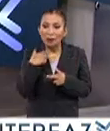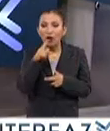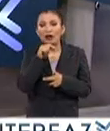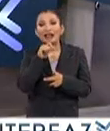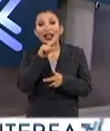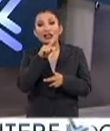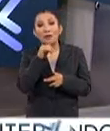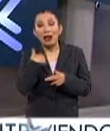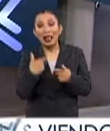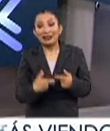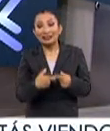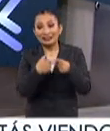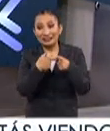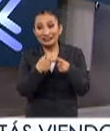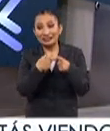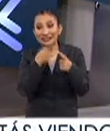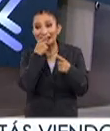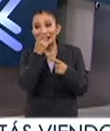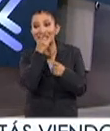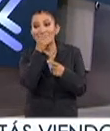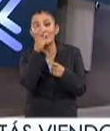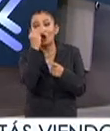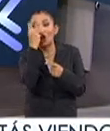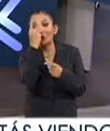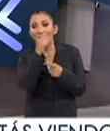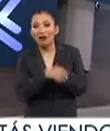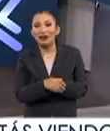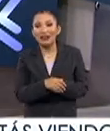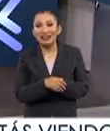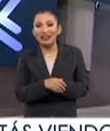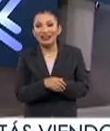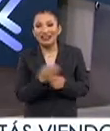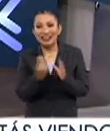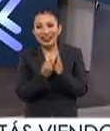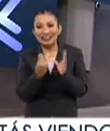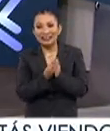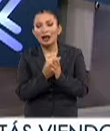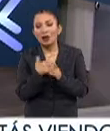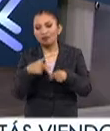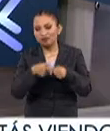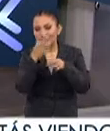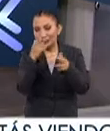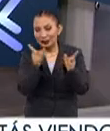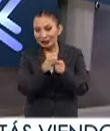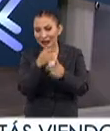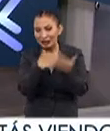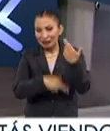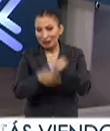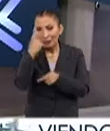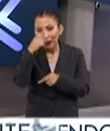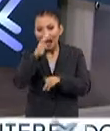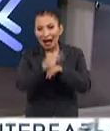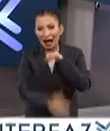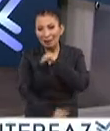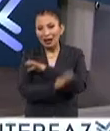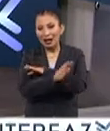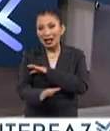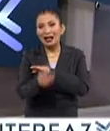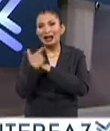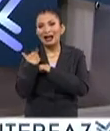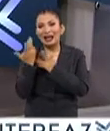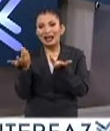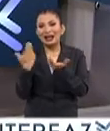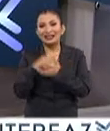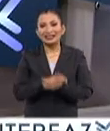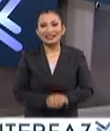telenovela. Vamos a hacer una pausa. Te lo tengo que decir, Omar. No me lo digas. Clases de actuación, además. Vamos a hacer una breve pausa y regresamos para que concluya y baje de